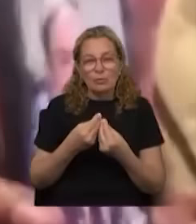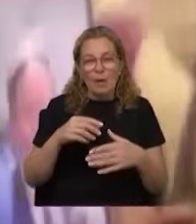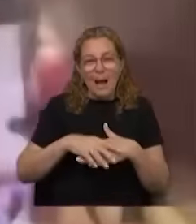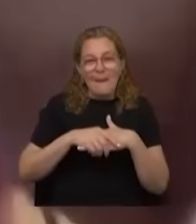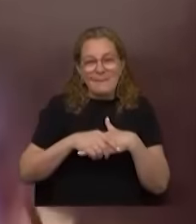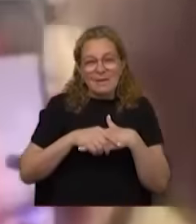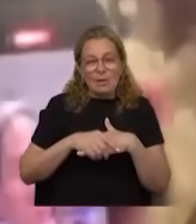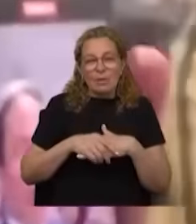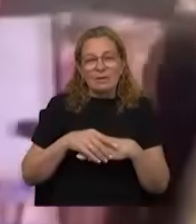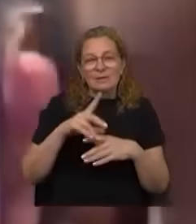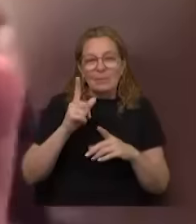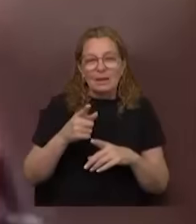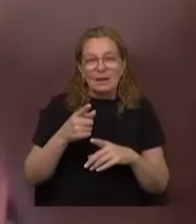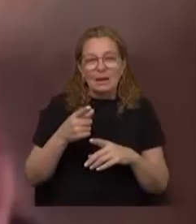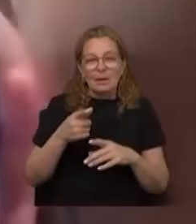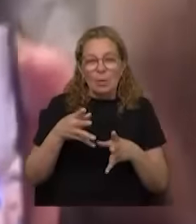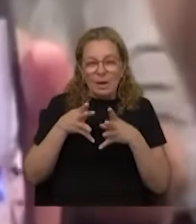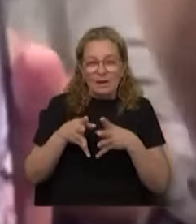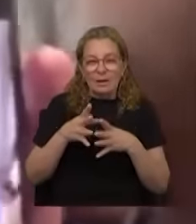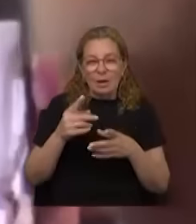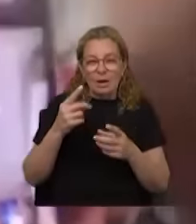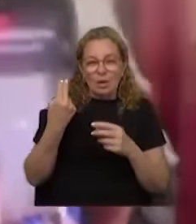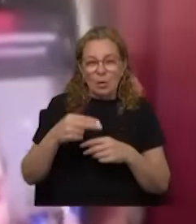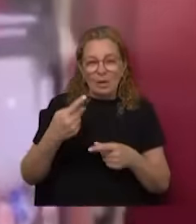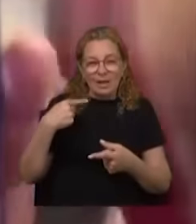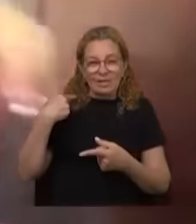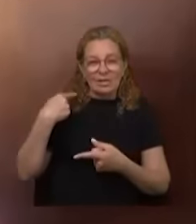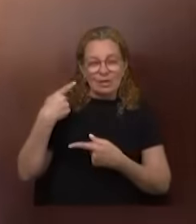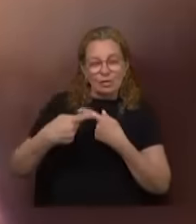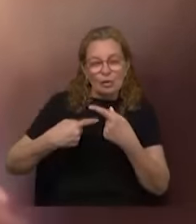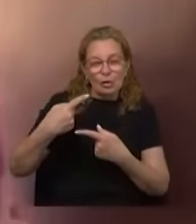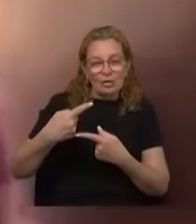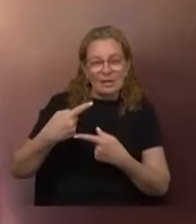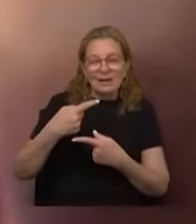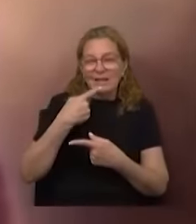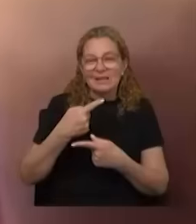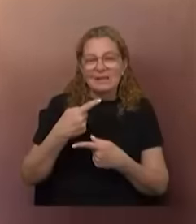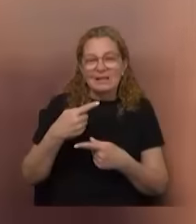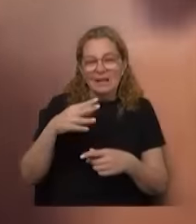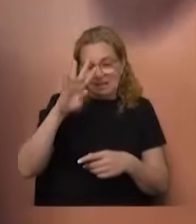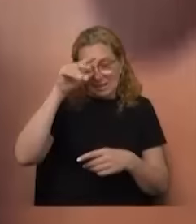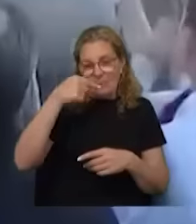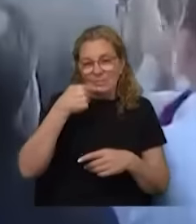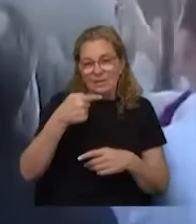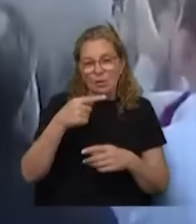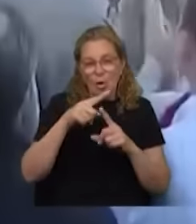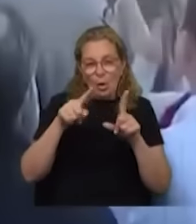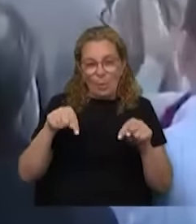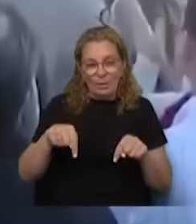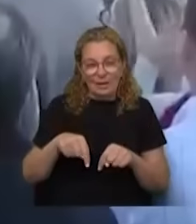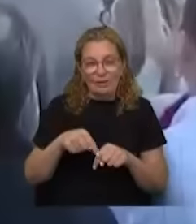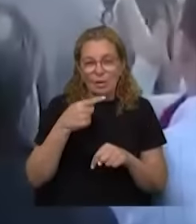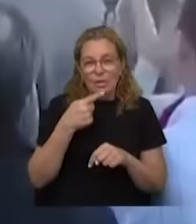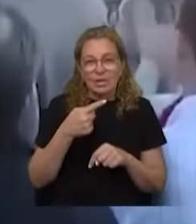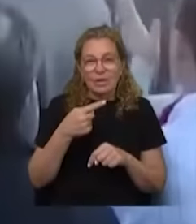nuestros aliados y un intrépido Guerrero que nunca retrocederá ante nuestros los adversarios declaró Trump en un comunicado al tiempo que Rubio